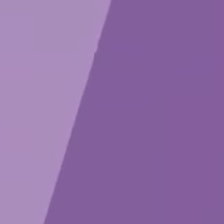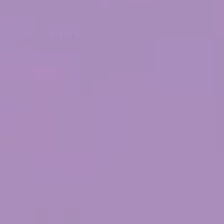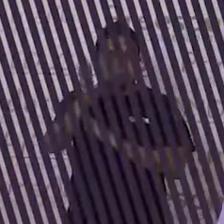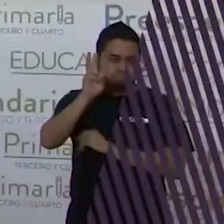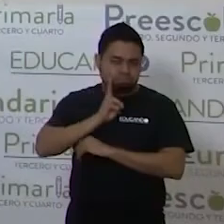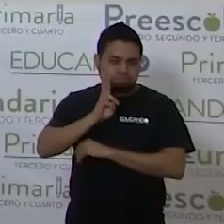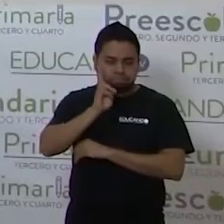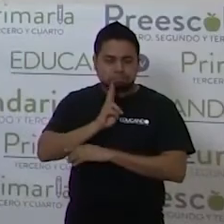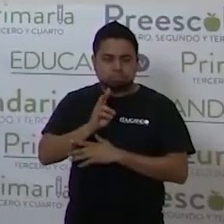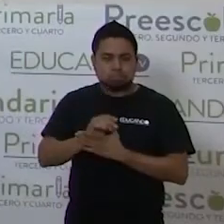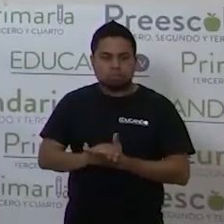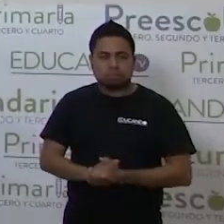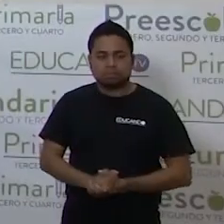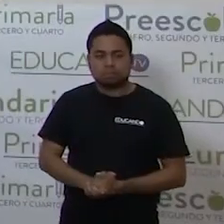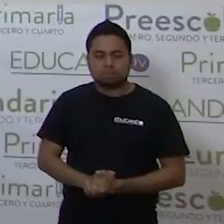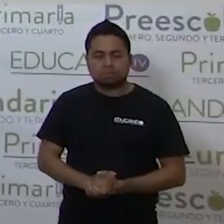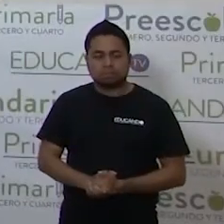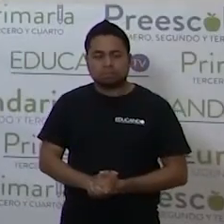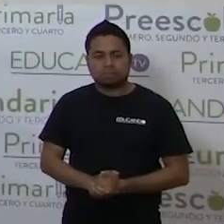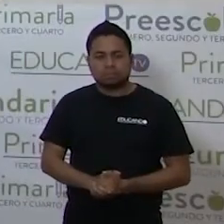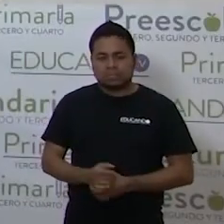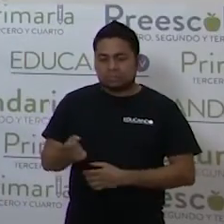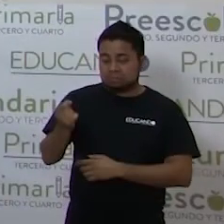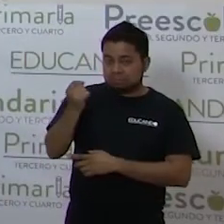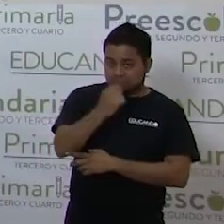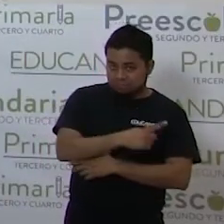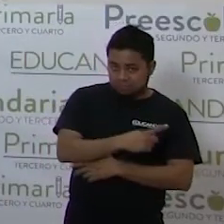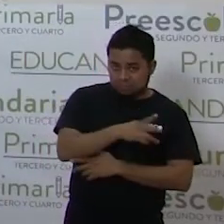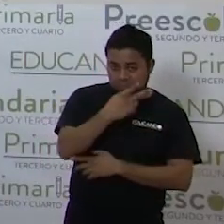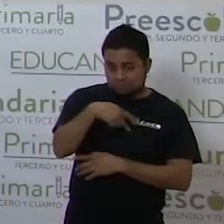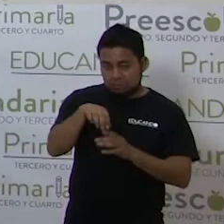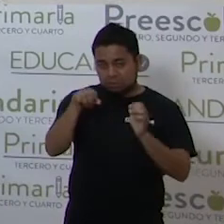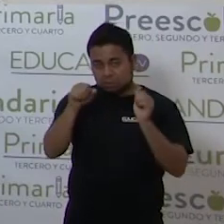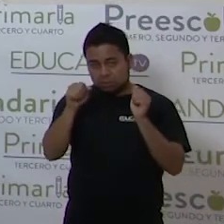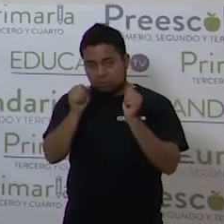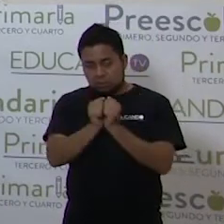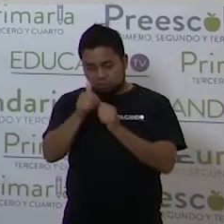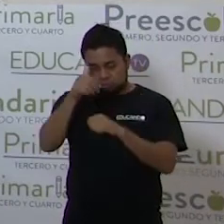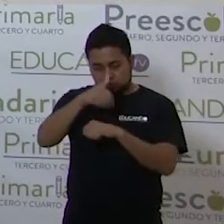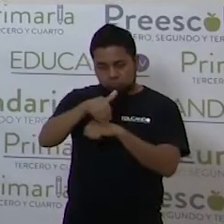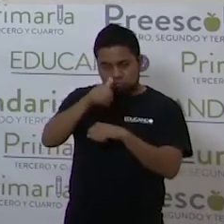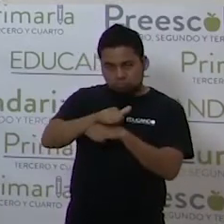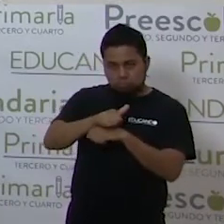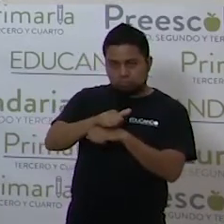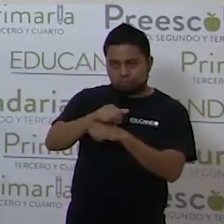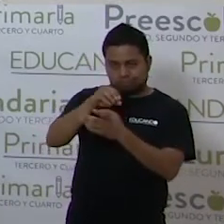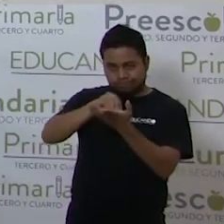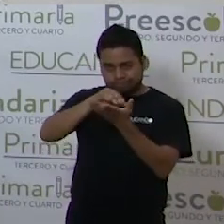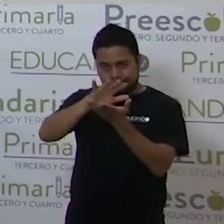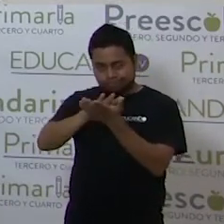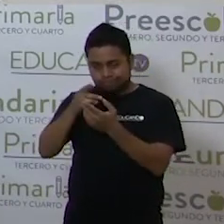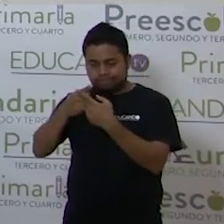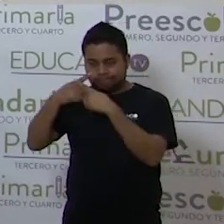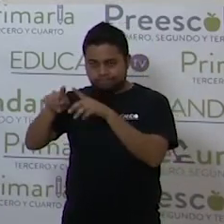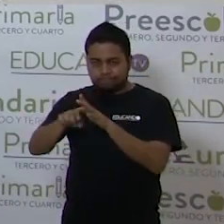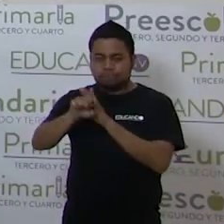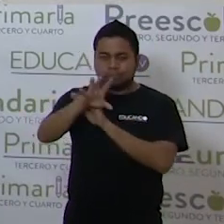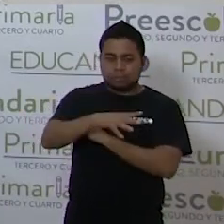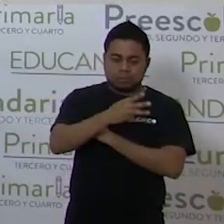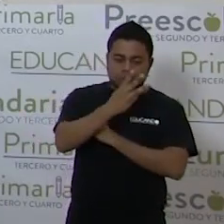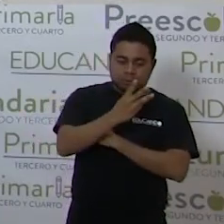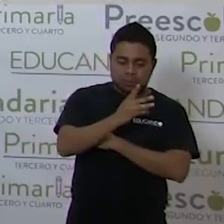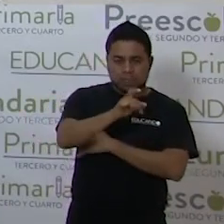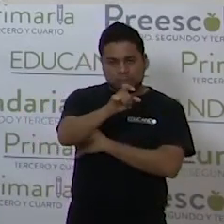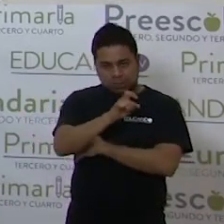tenemos por ejemplo la misma ecuación pero con datos ya sustituidos supongamos que tenemos 13